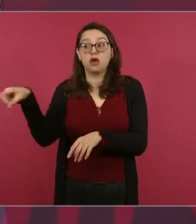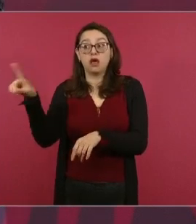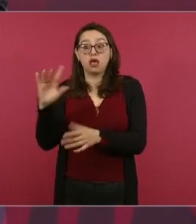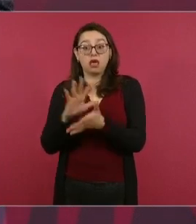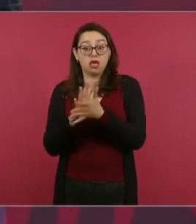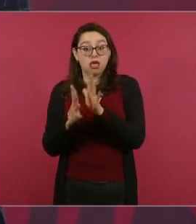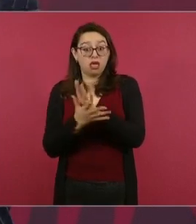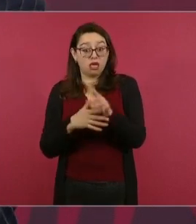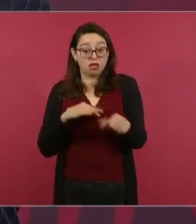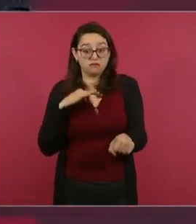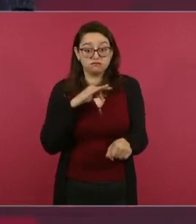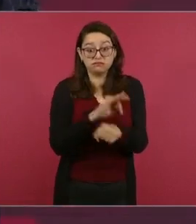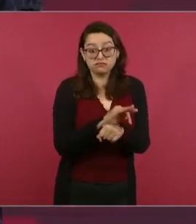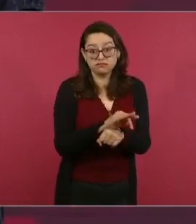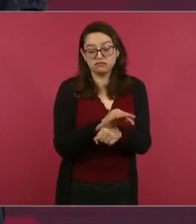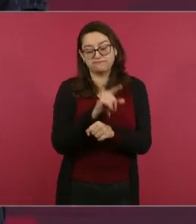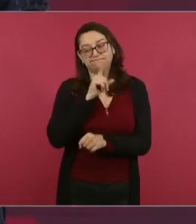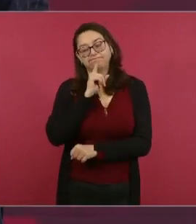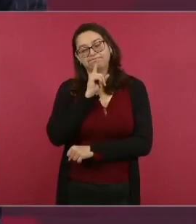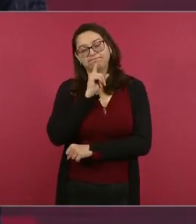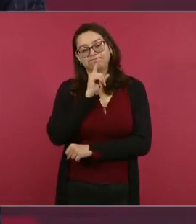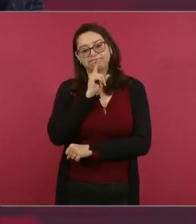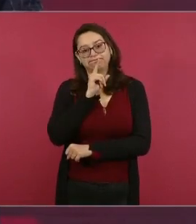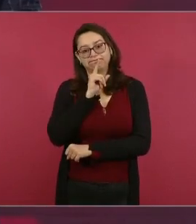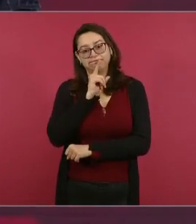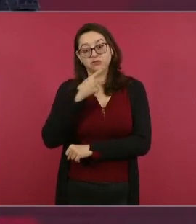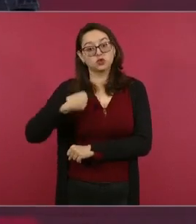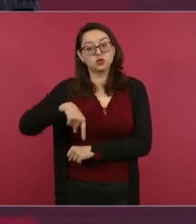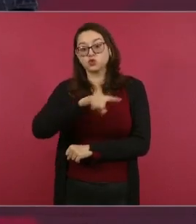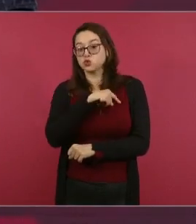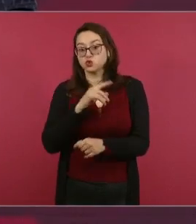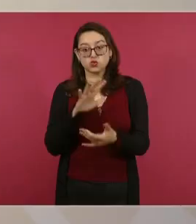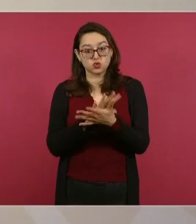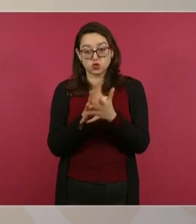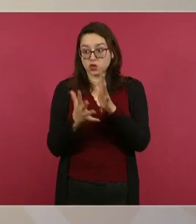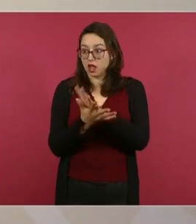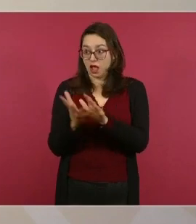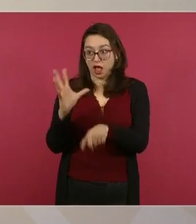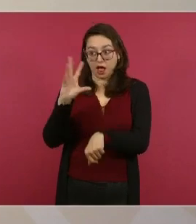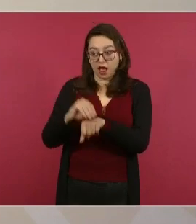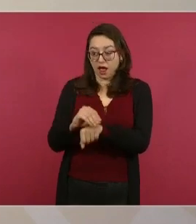no actuemos como cómplices.